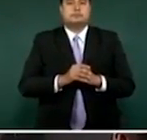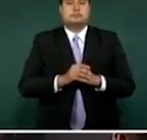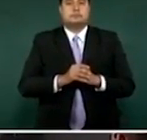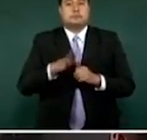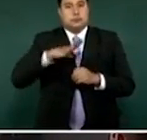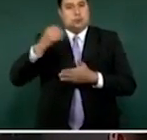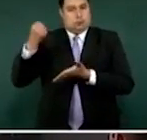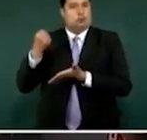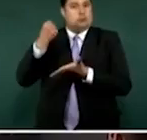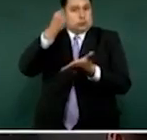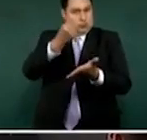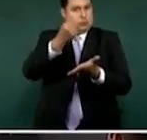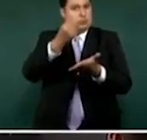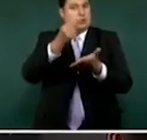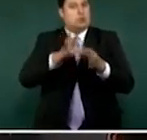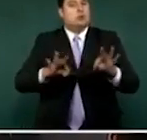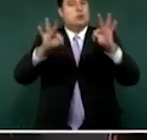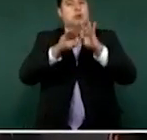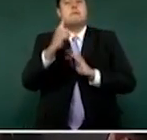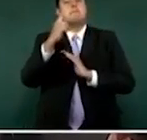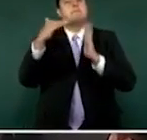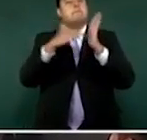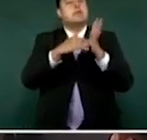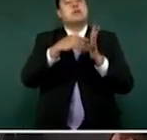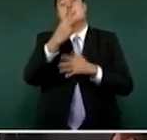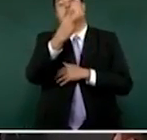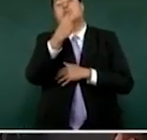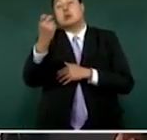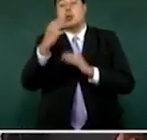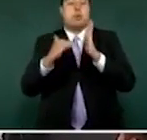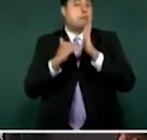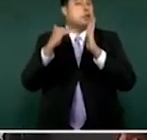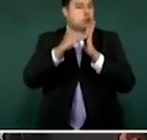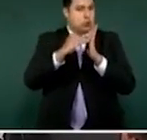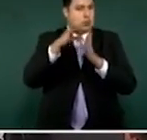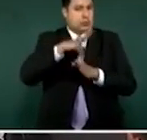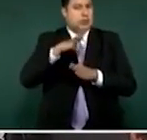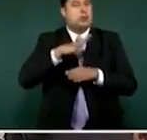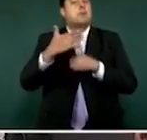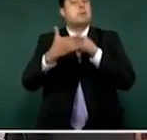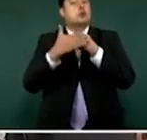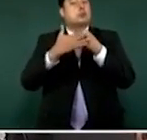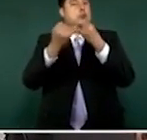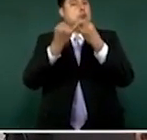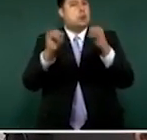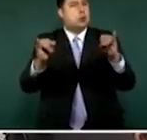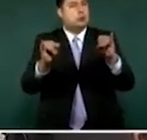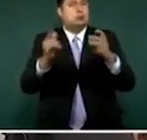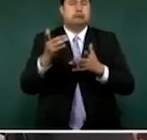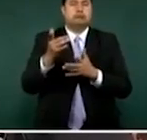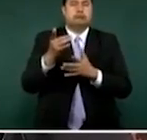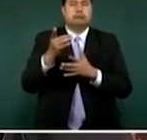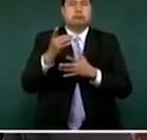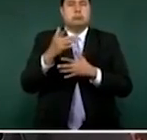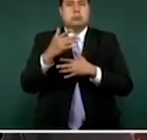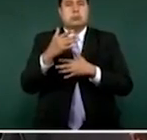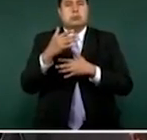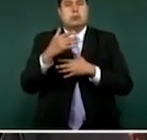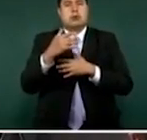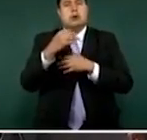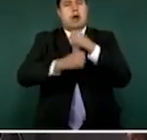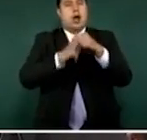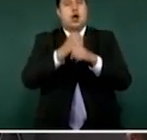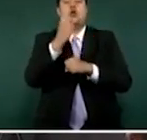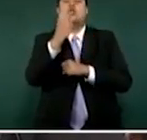inversión importante de más de 1.200 millones de pesos. Se va a inaugurar, digamos, hacia el año